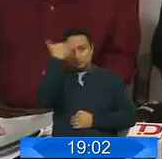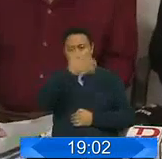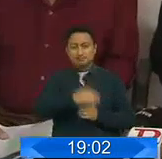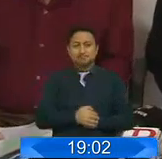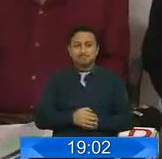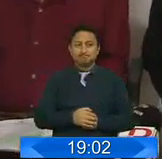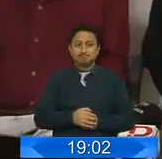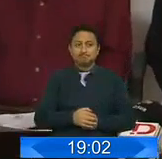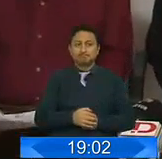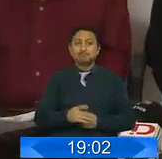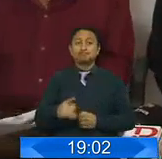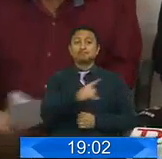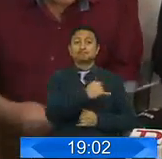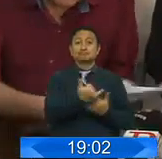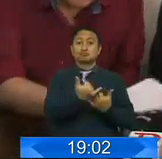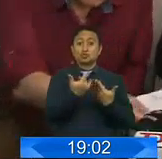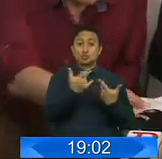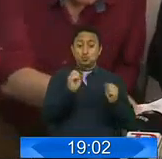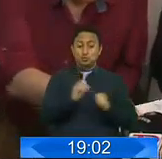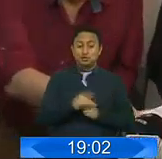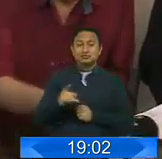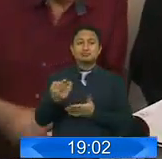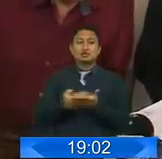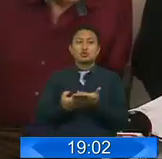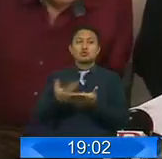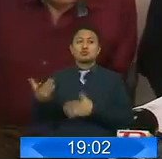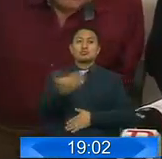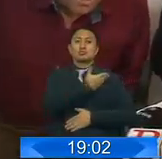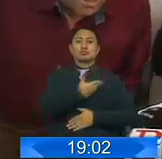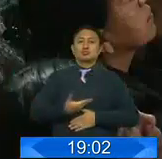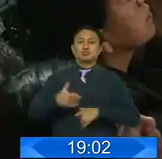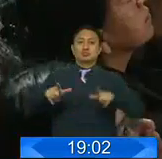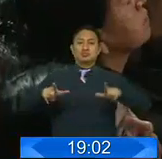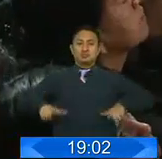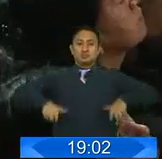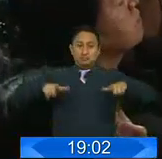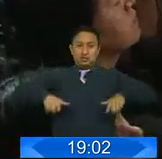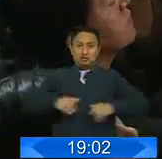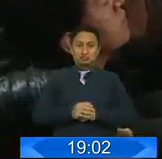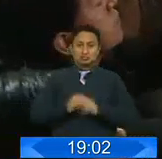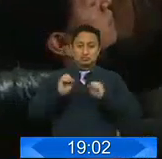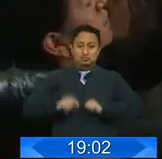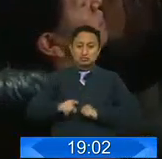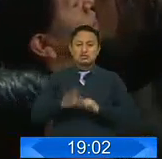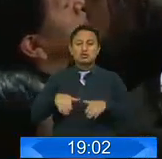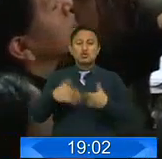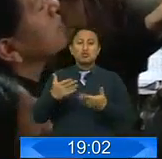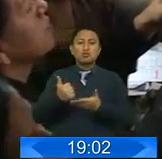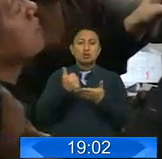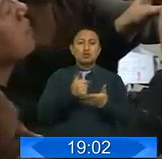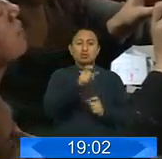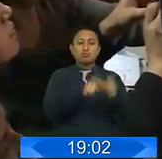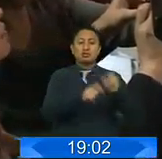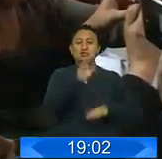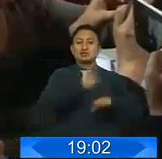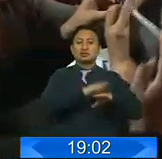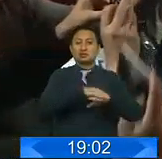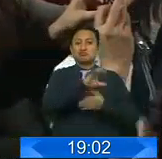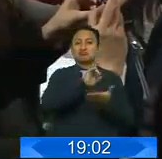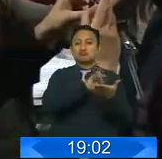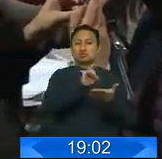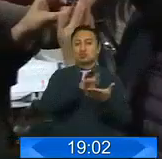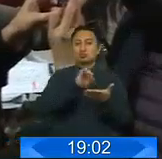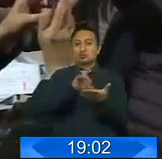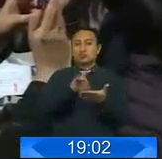todo caso, los trabajadores esperan poder mantener una reunión con el presidente de la República para buscar salidas a este grave problema generado con los despidos masivos